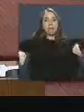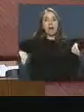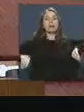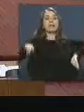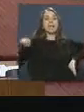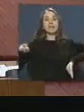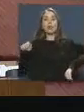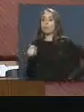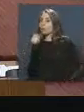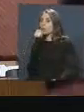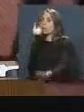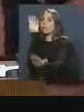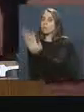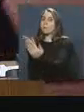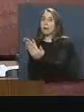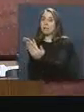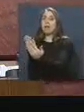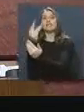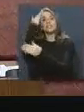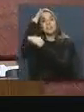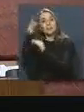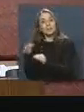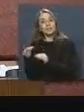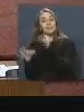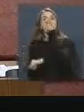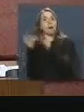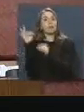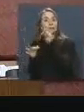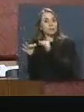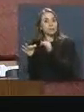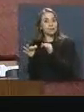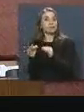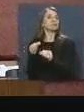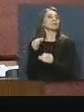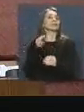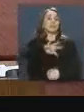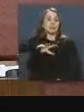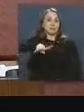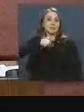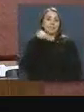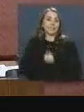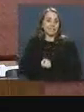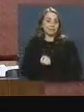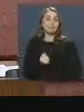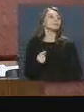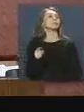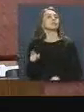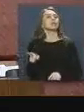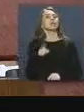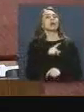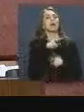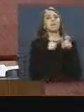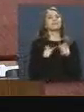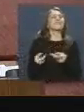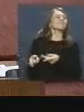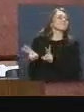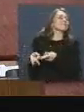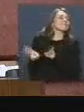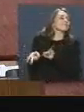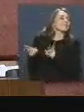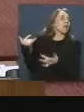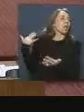penal arbitrariamente según convenga. Nadie puede hacer vista gorda de lo que ha venido pasando